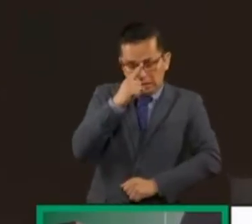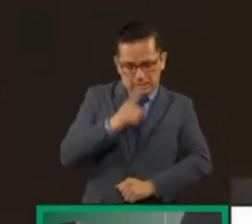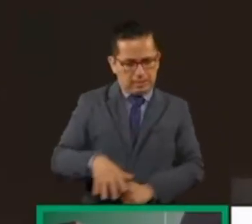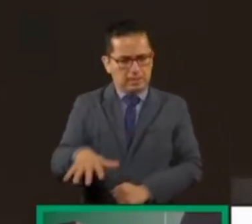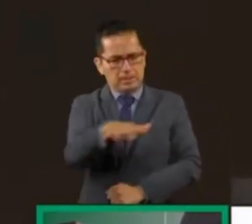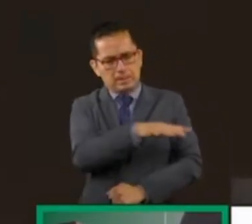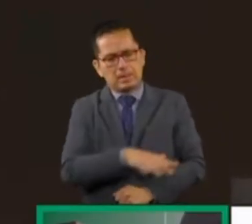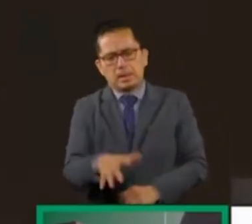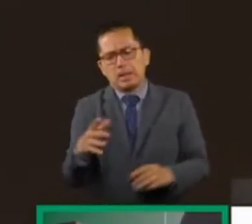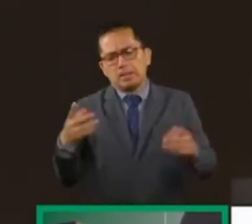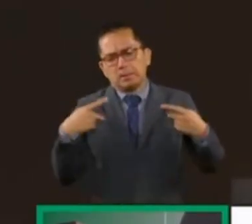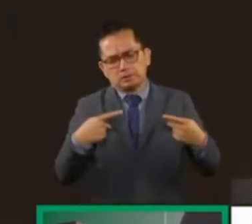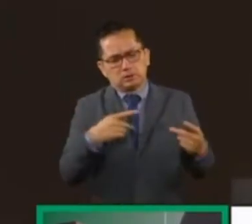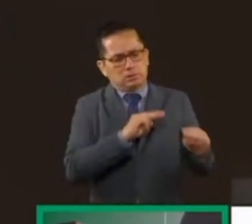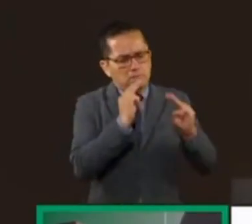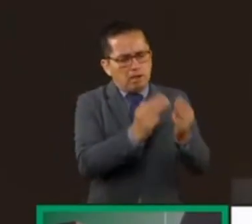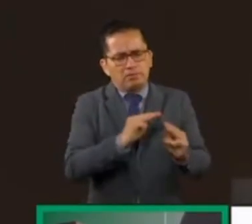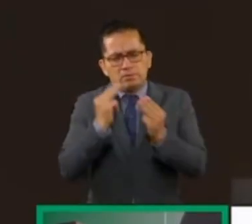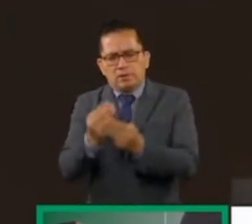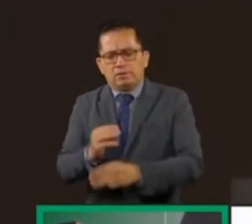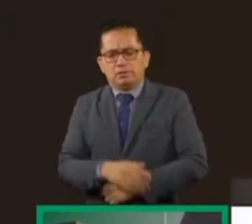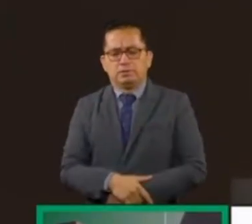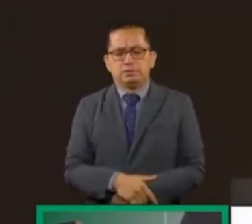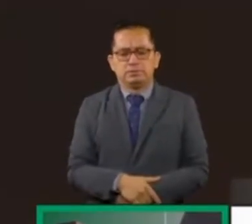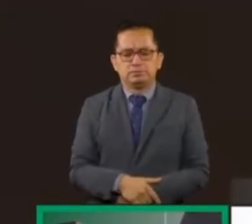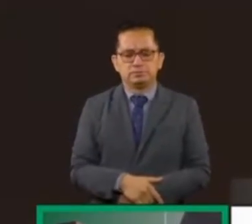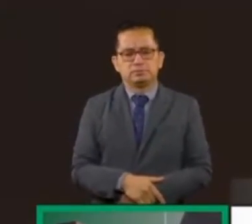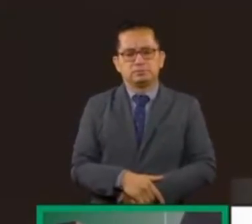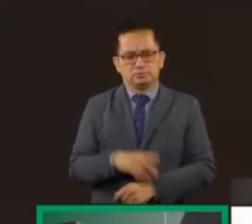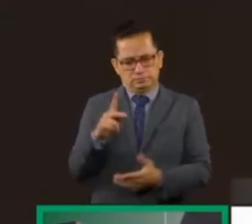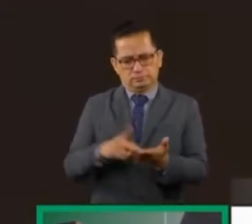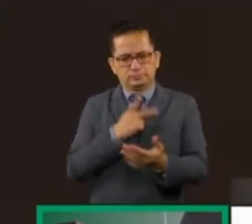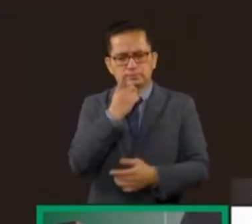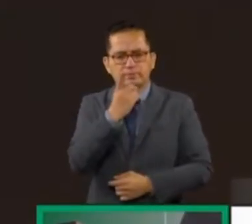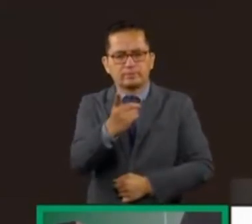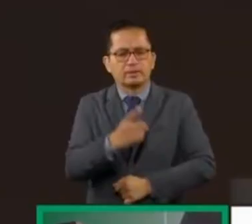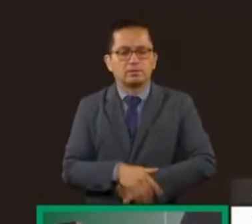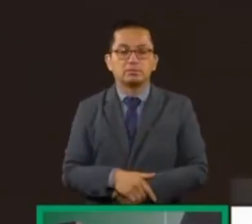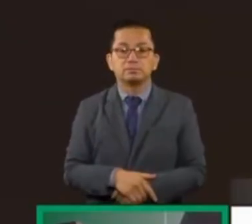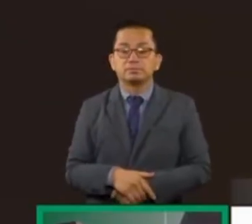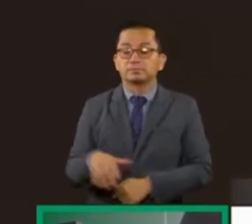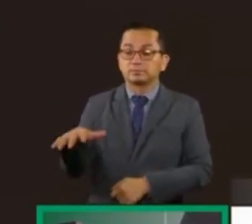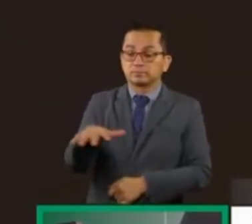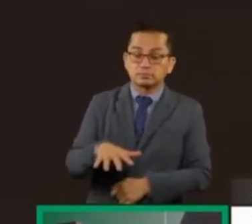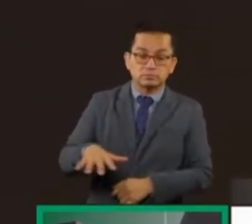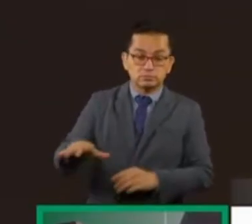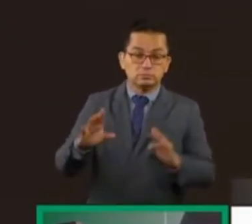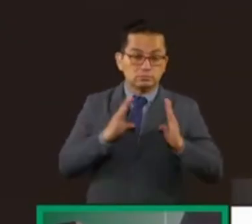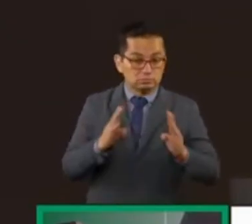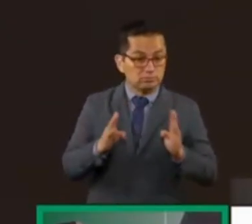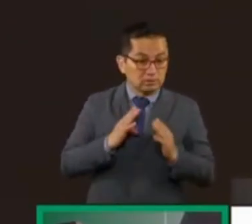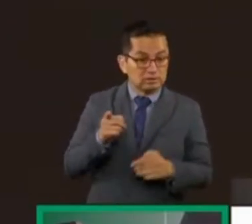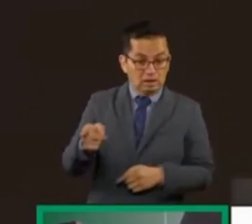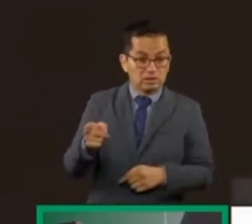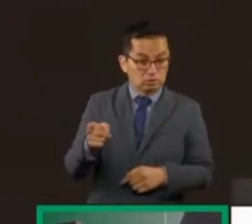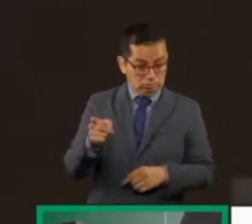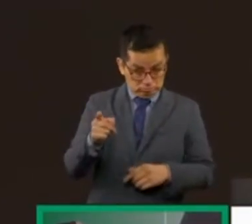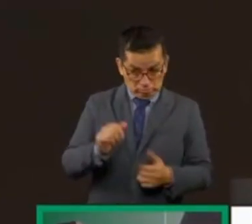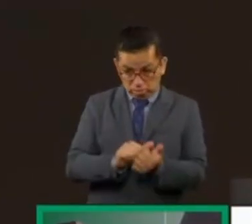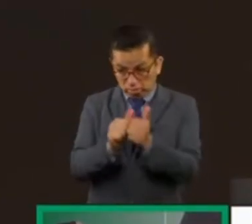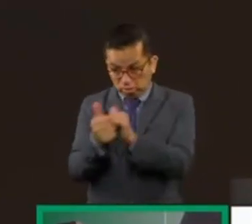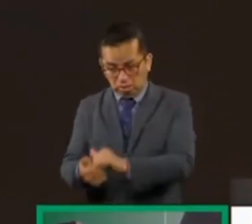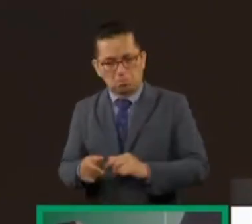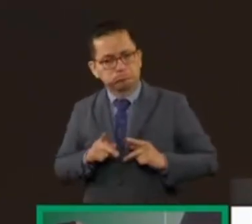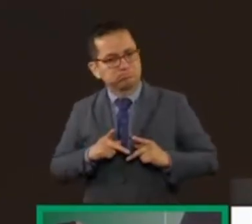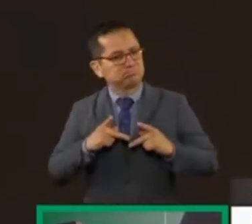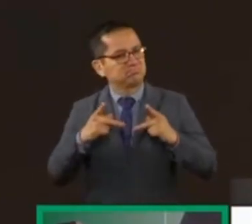los criminales. Repito, dejan al ejército en condiciones más vulnerables, porque lo pondrán